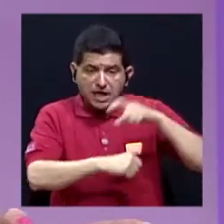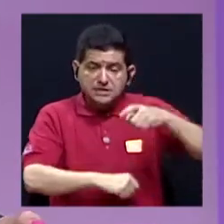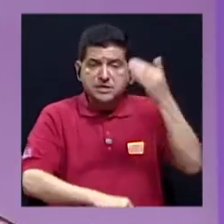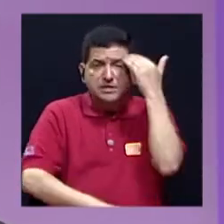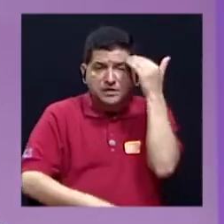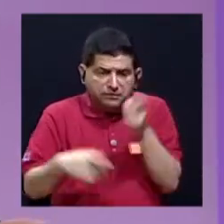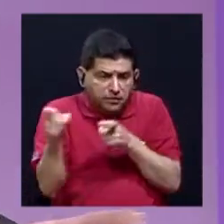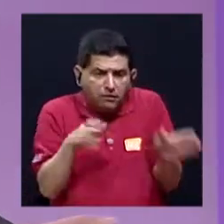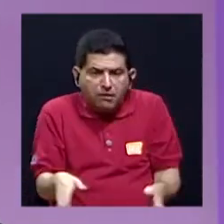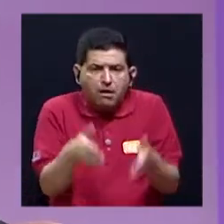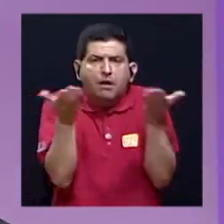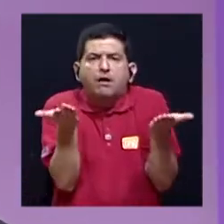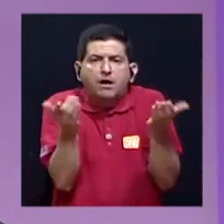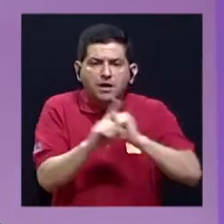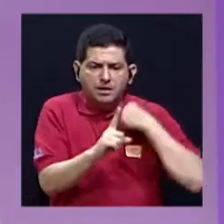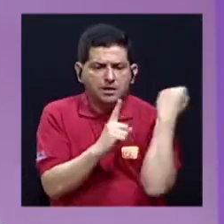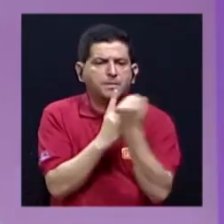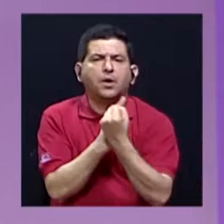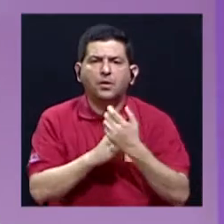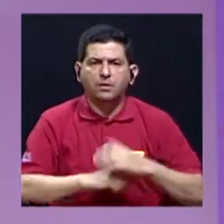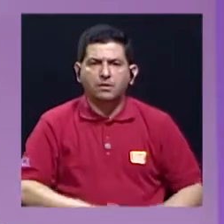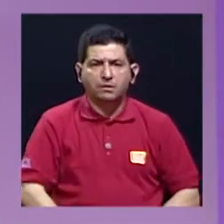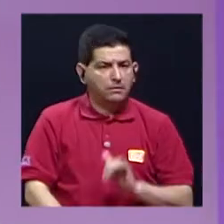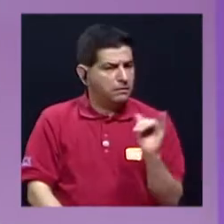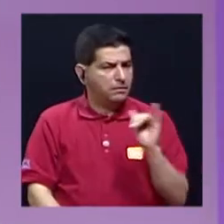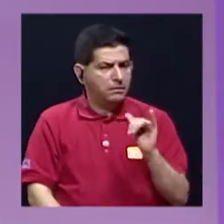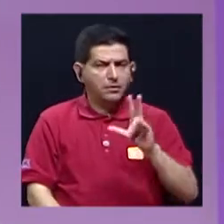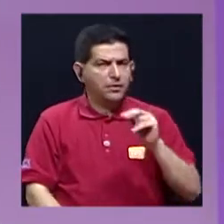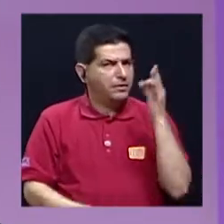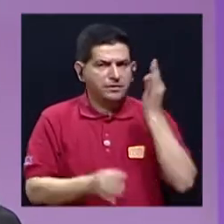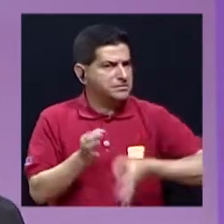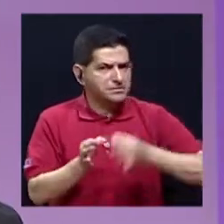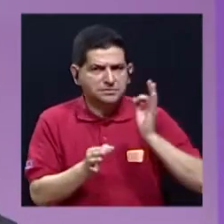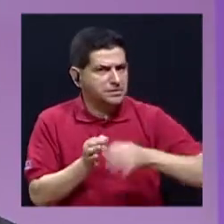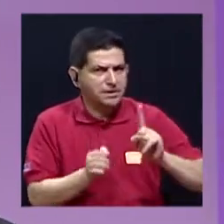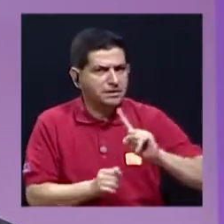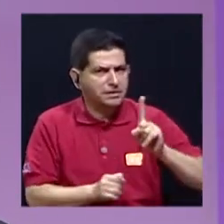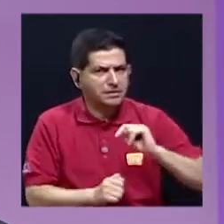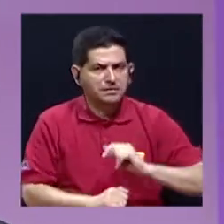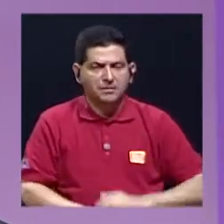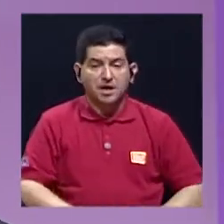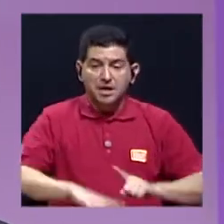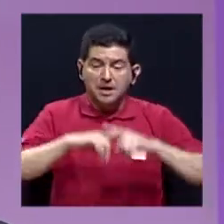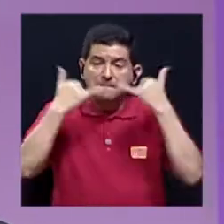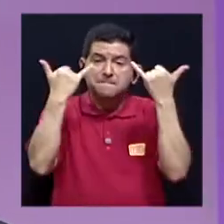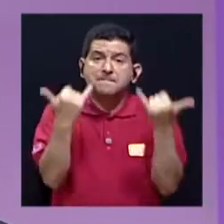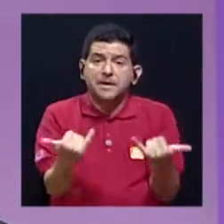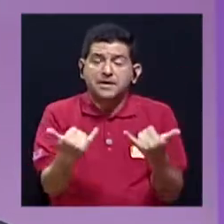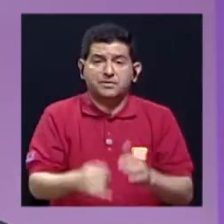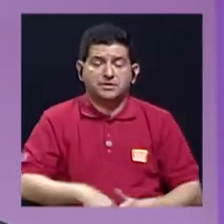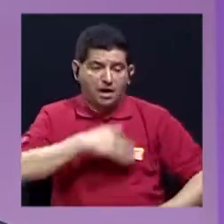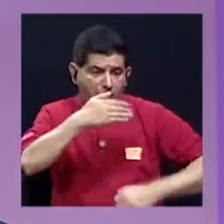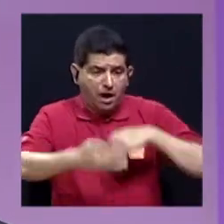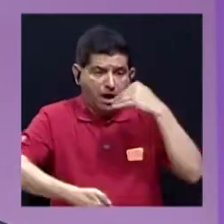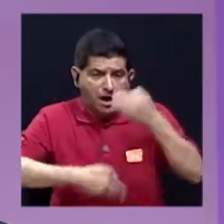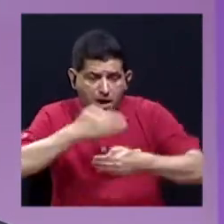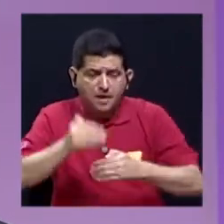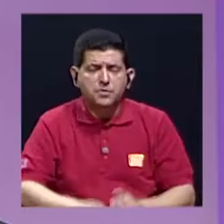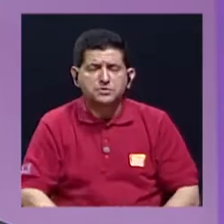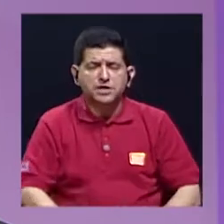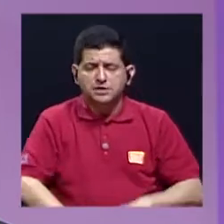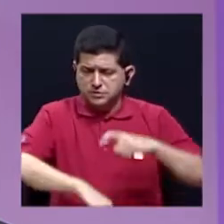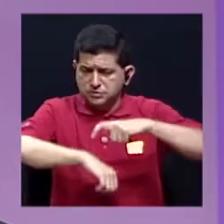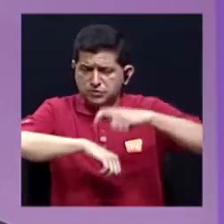saber cómo manejar todas esas situaciones. También no es tan sencillo, pero ya conforme va calentando una